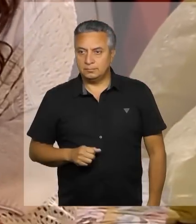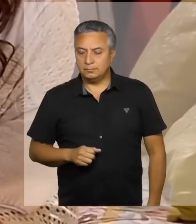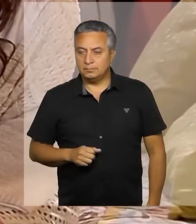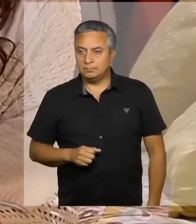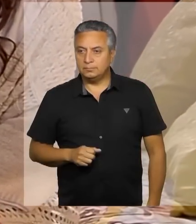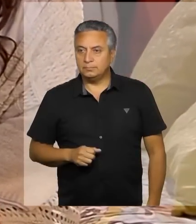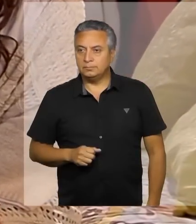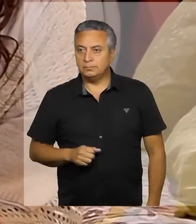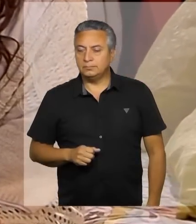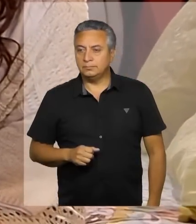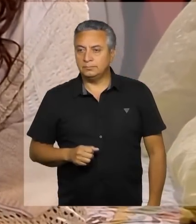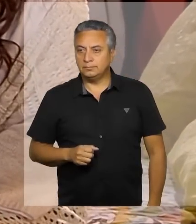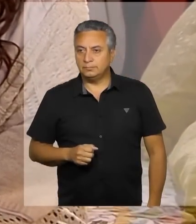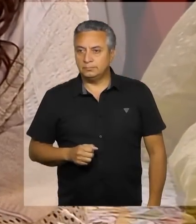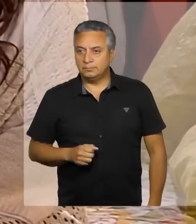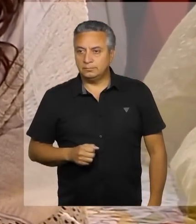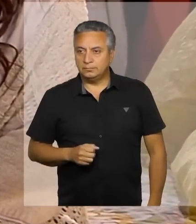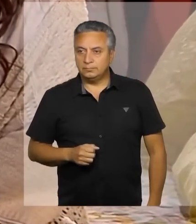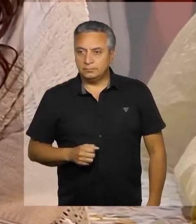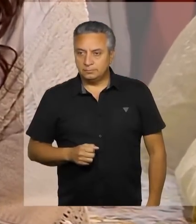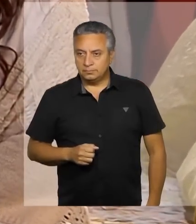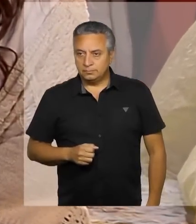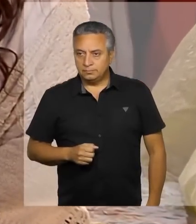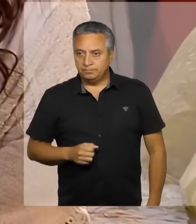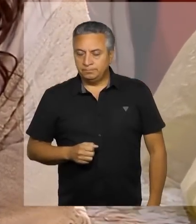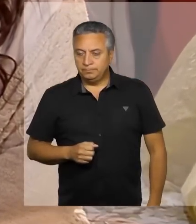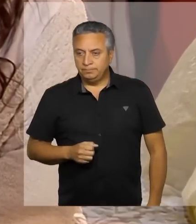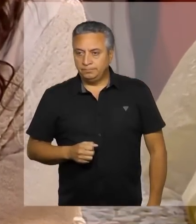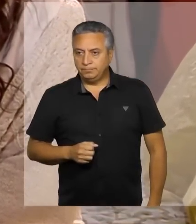que ya no eres igual.